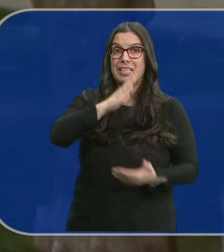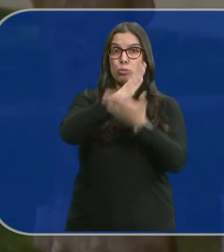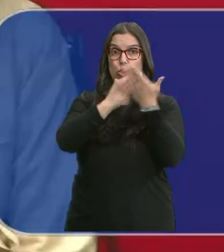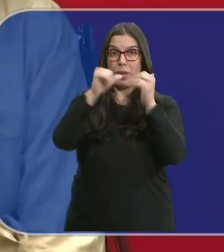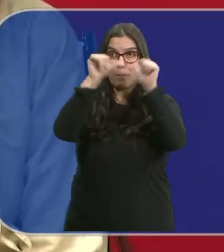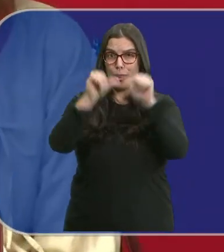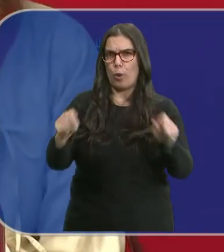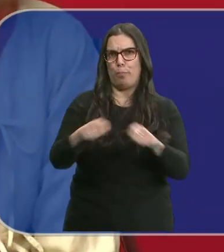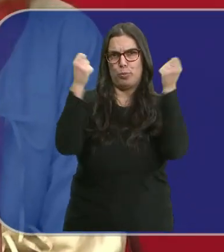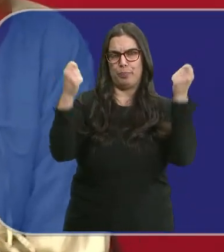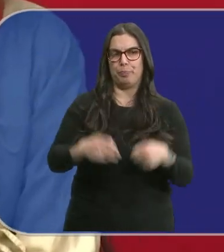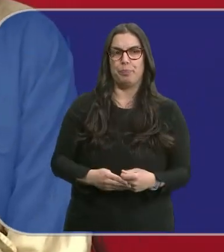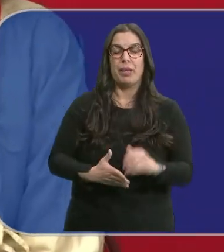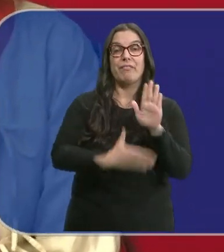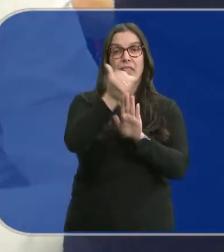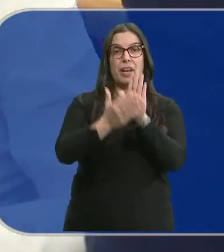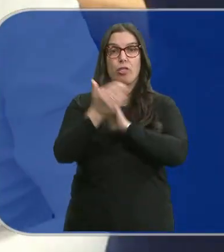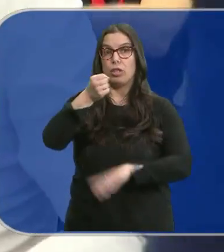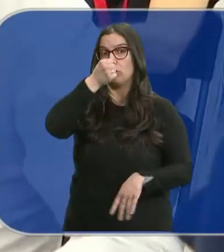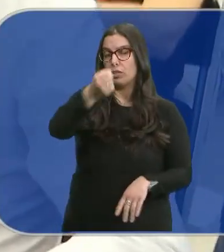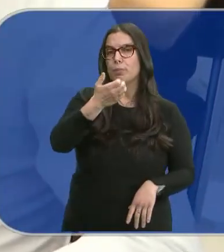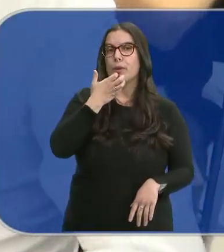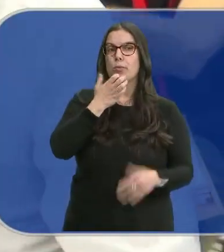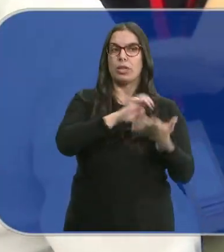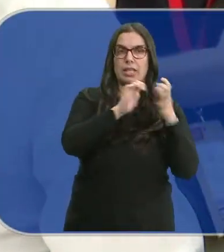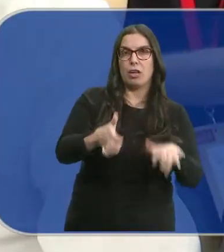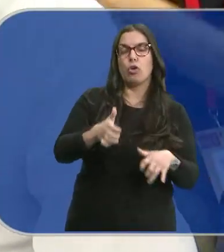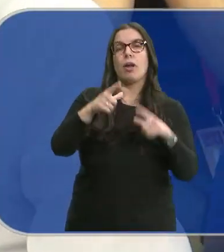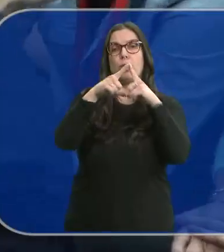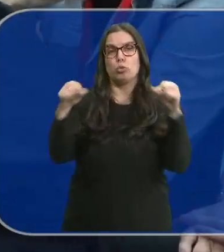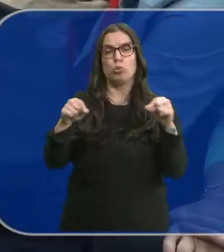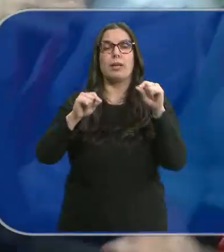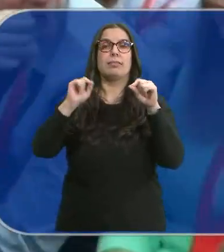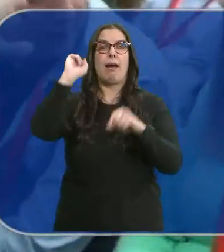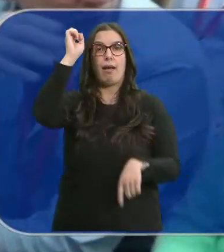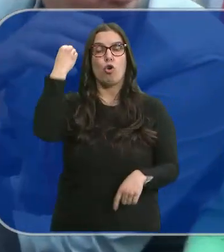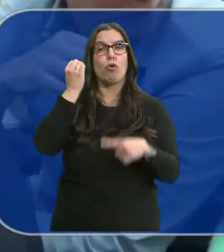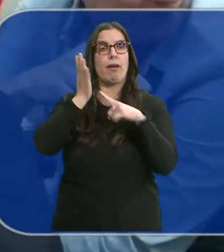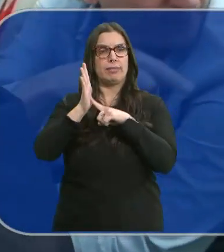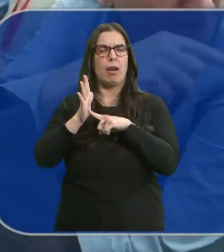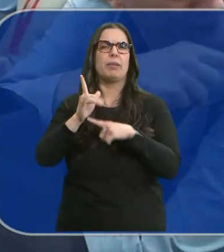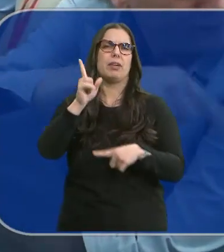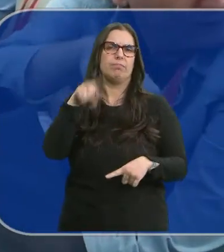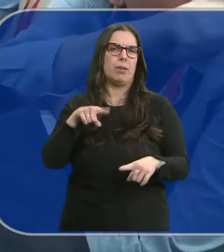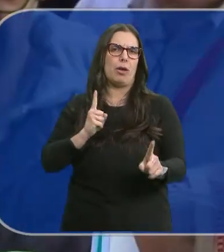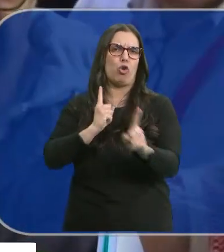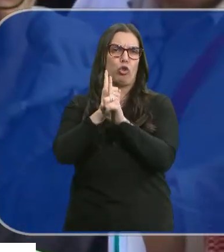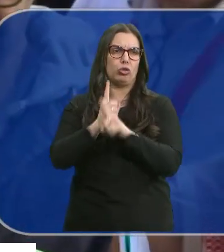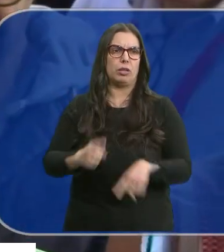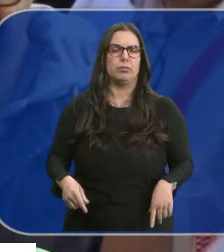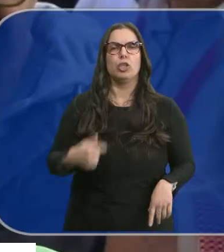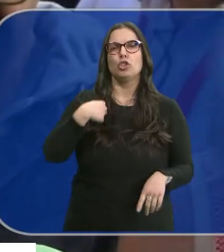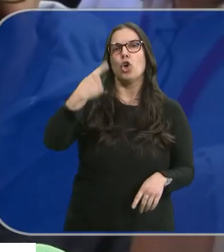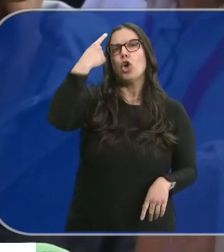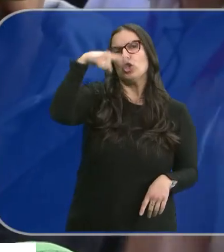las autonomías. Varias federaciones socialistas como las de Castilla y León, Asturias, Aragón y Castilla-La Mancha se han opuesto a la medida. Yo sé que